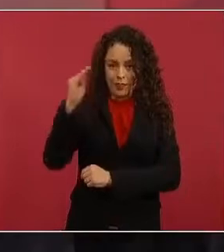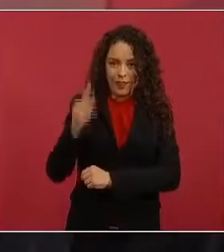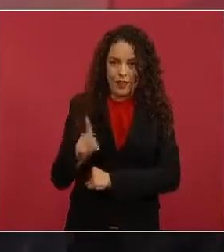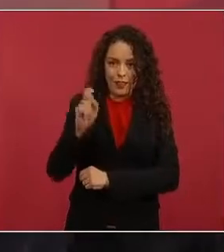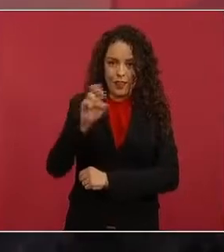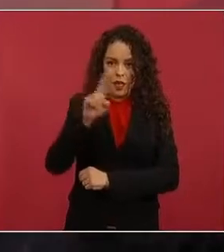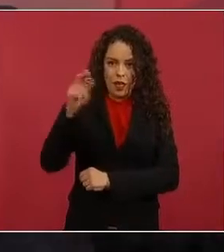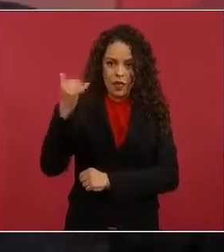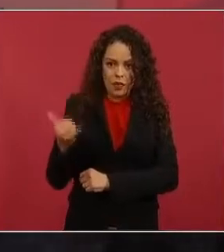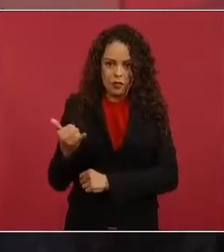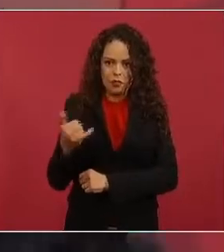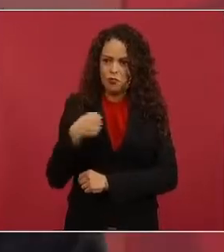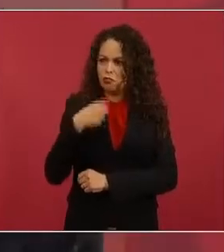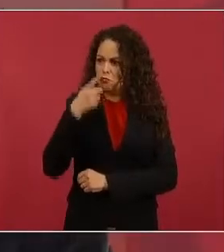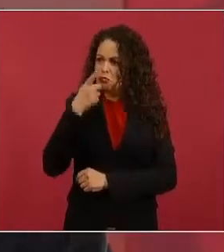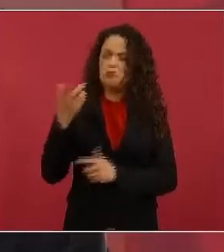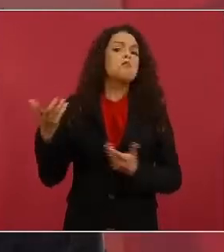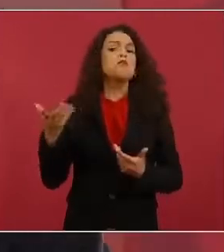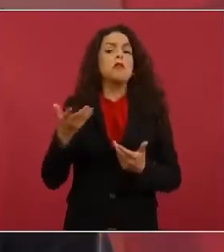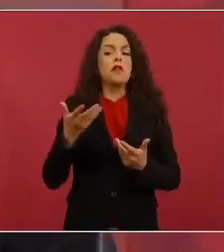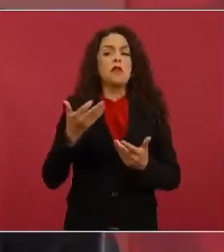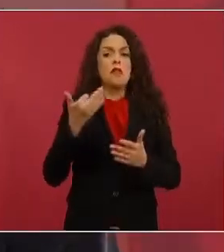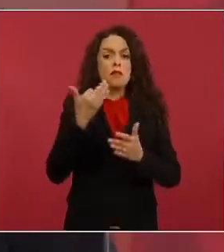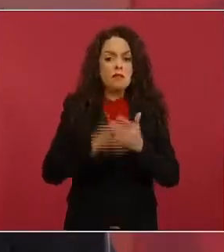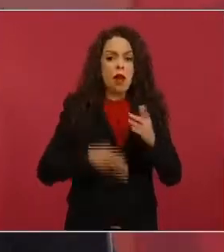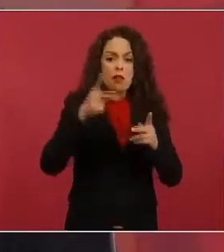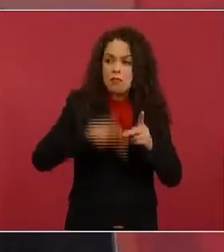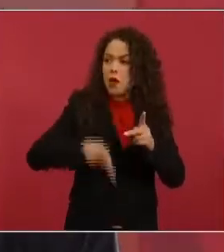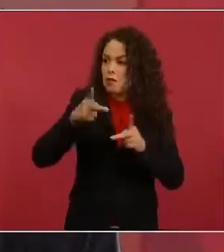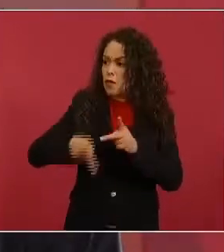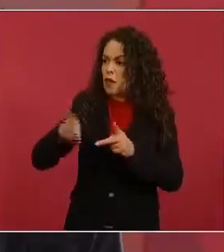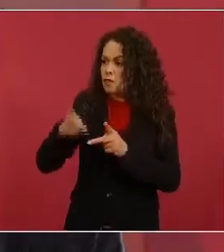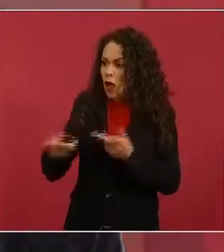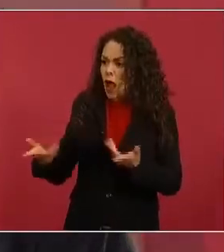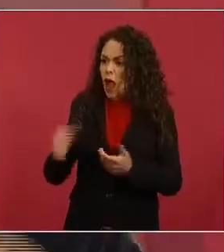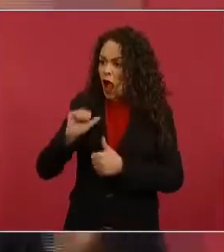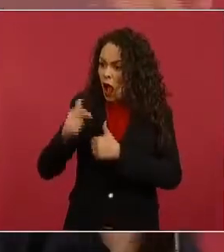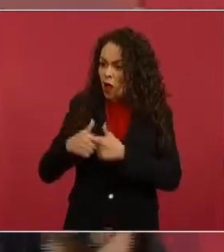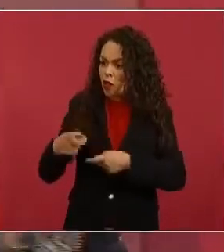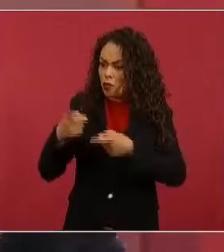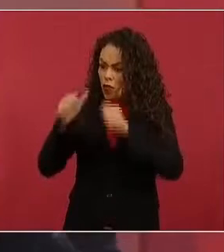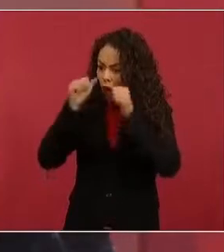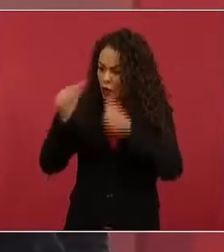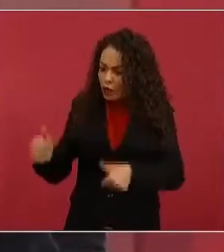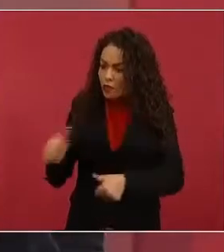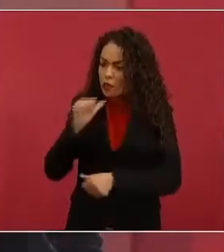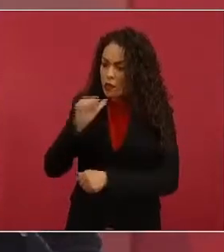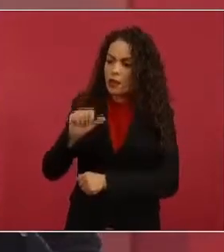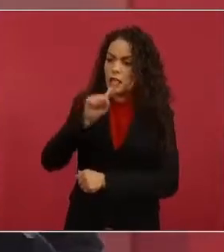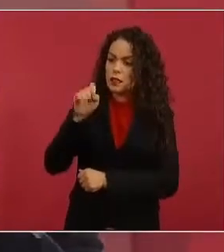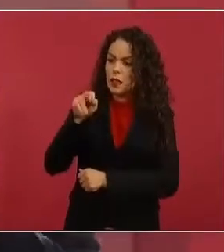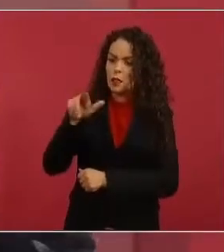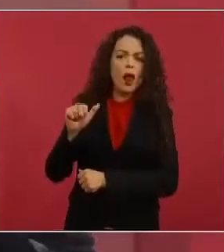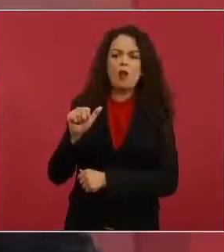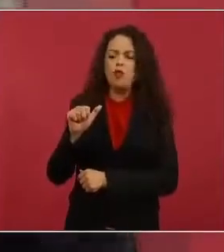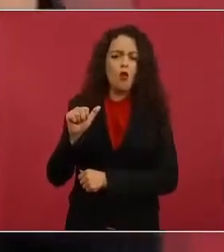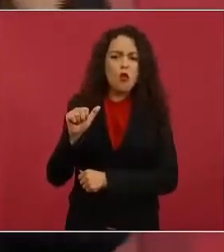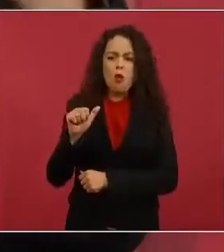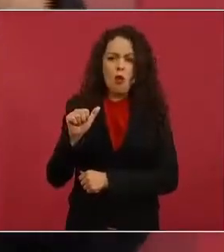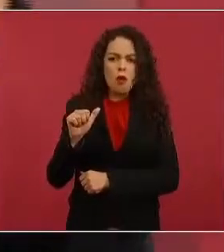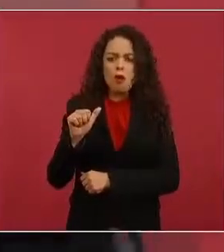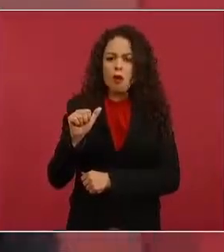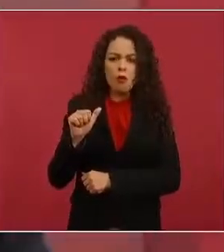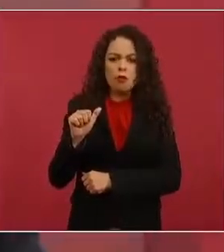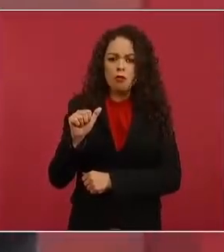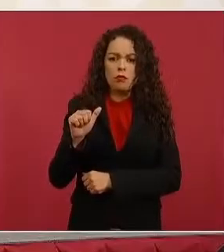no había nada pendiente con Sempra, que al contrario se le